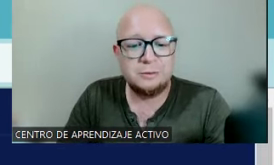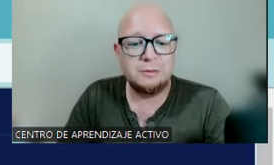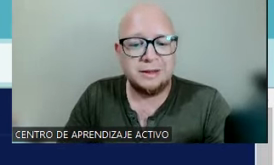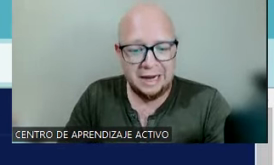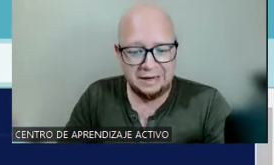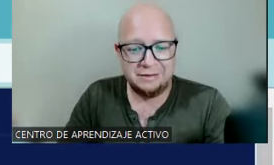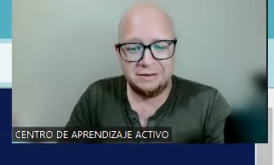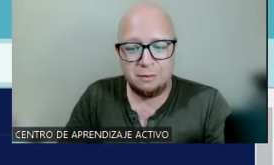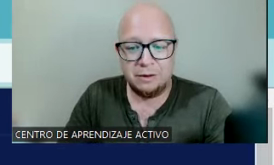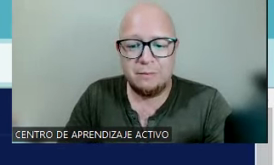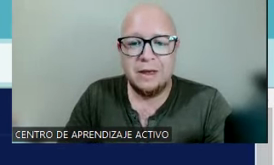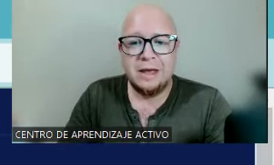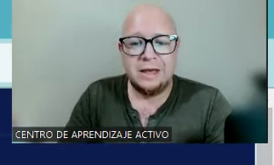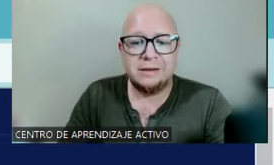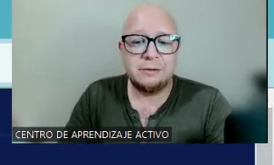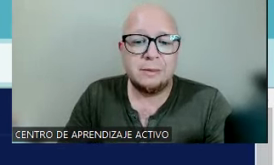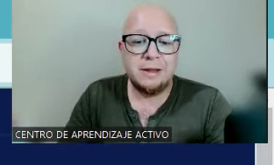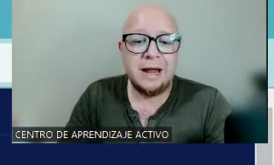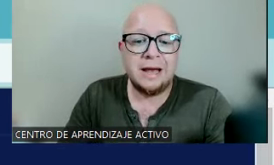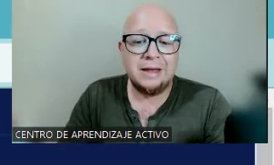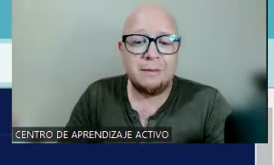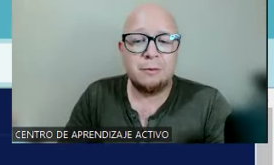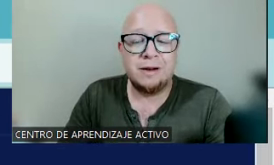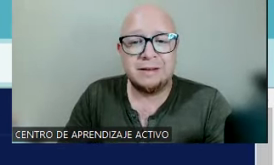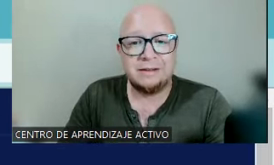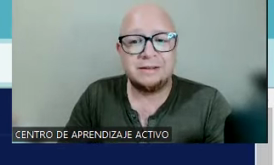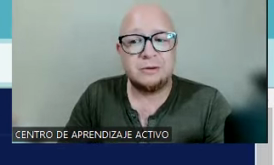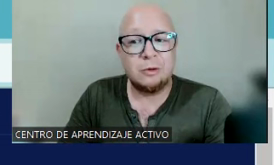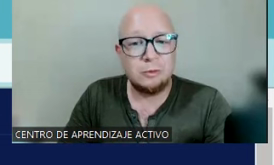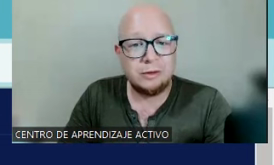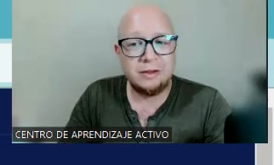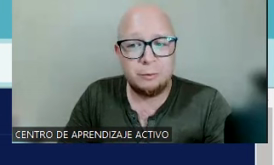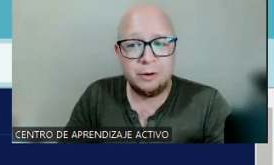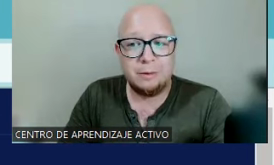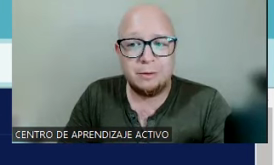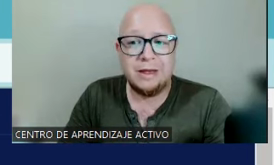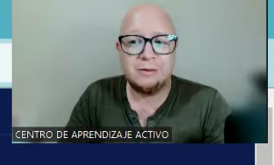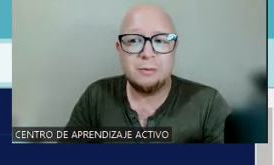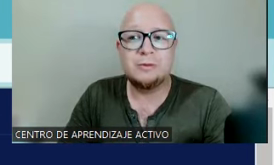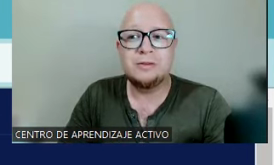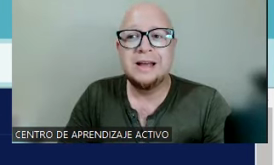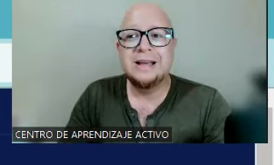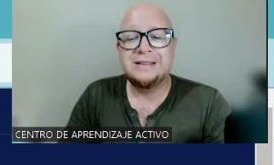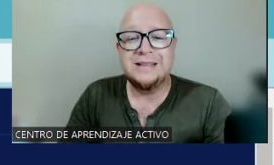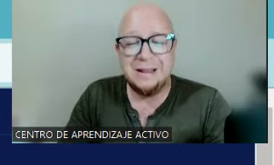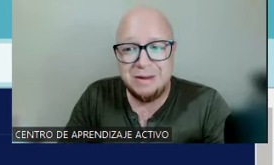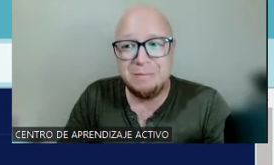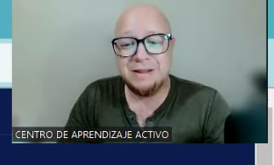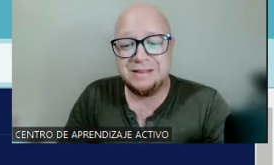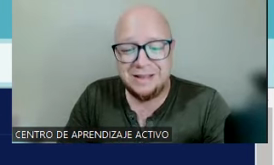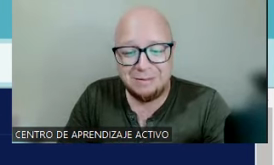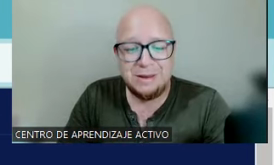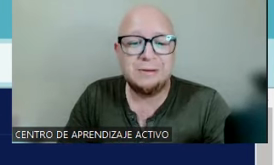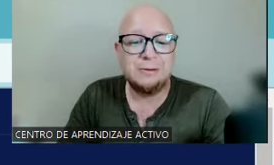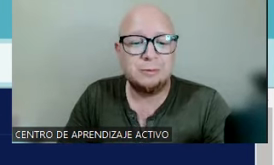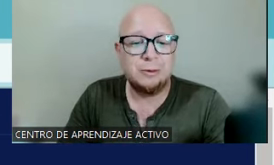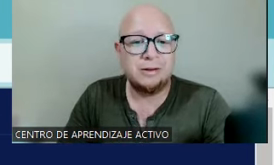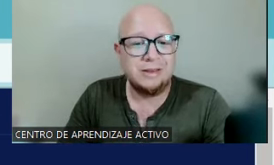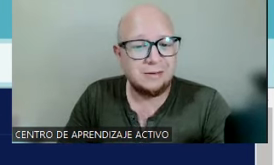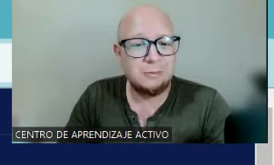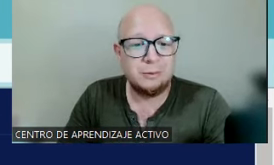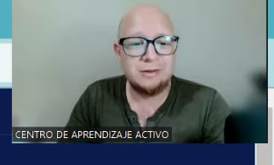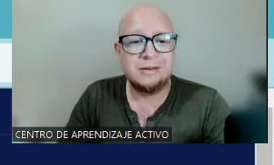muchísimos materiales. ¿De acuerdo? Y esta es una manera en que damos las gracias a todos ustedes porque, bueno, ya somos 100,000, más de 100,000